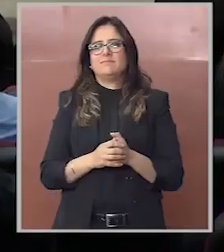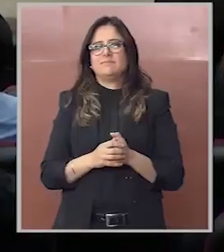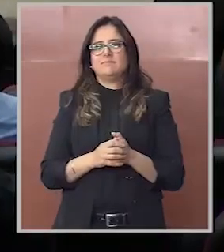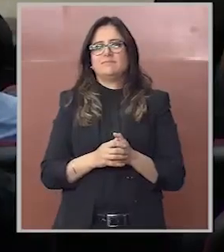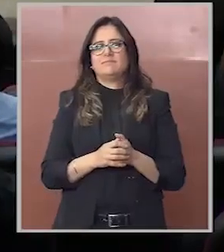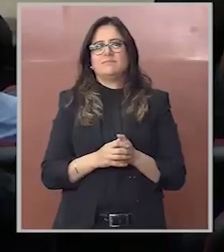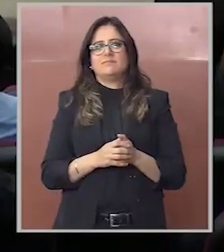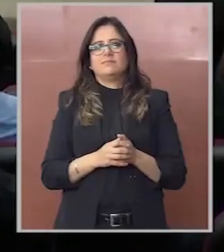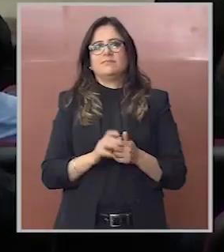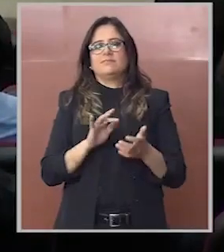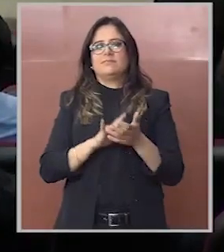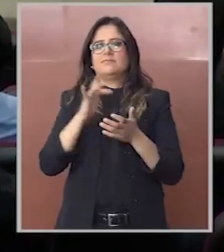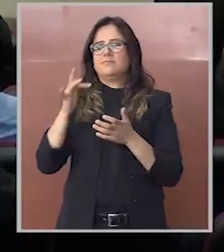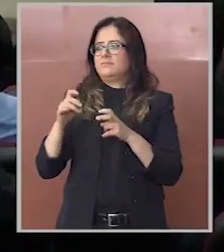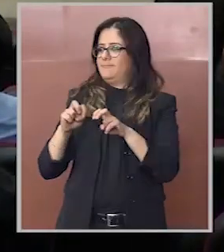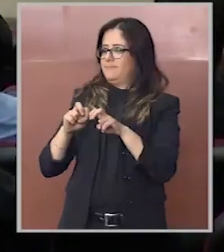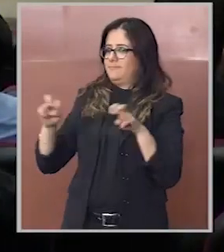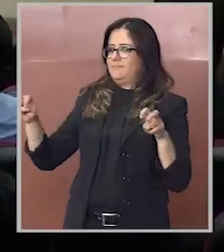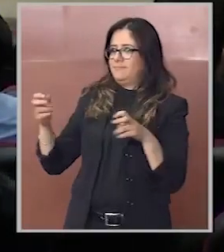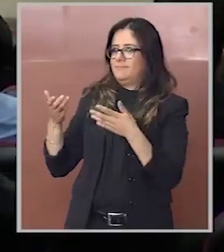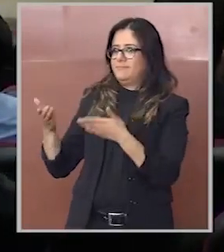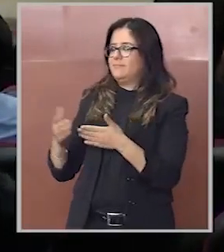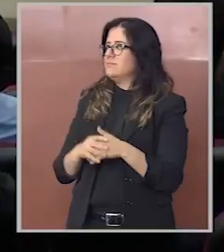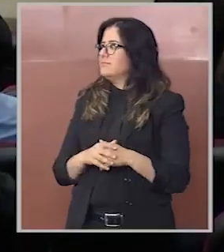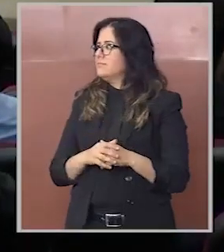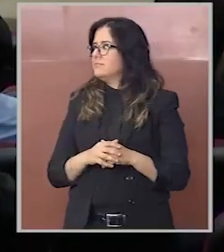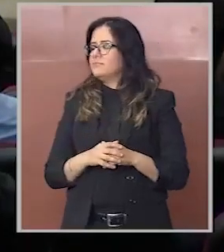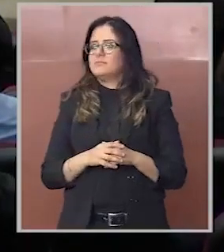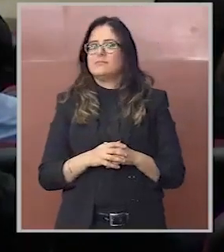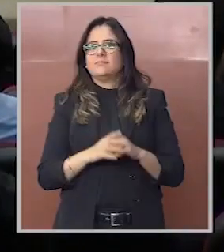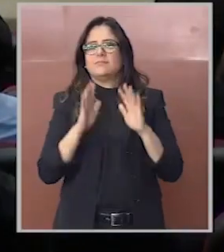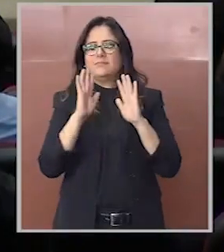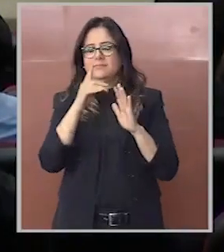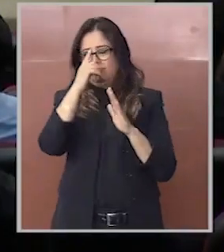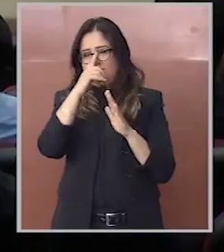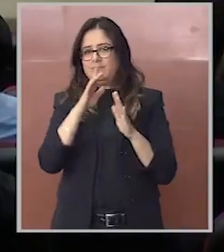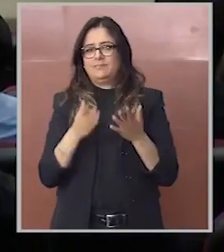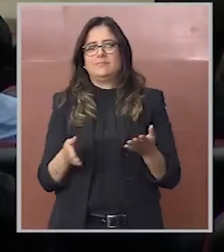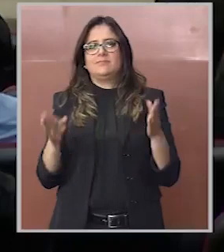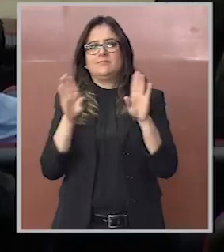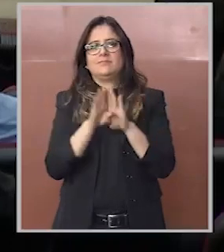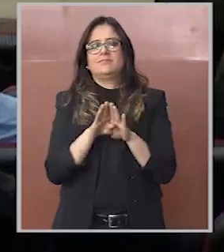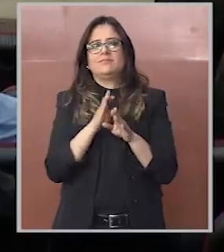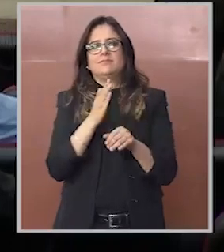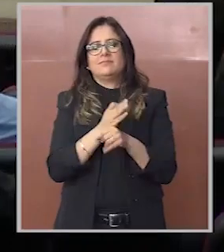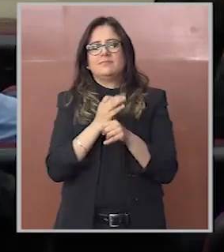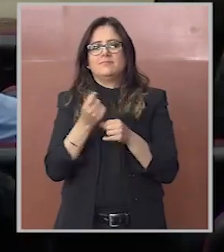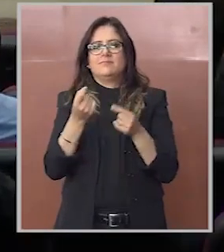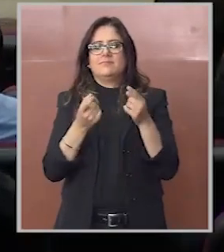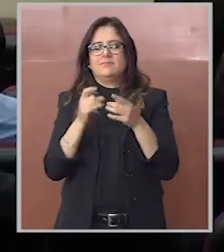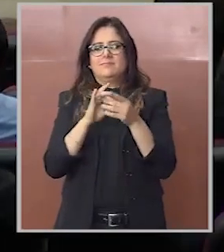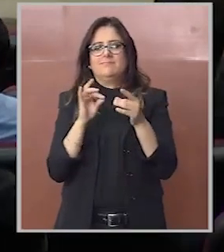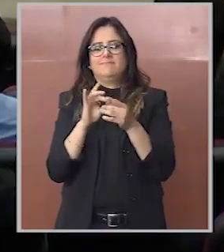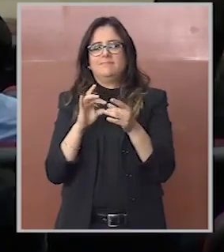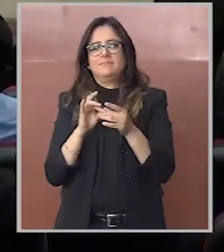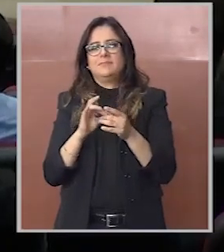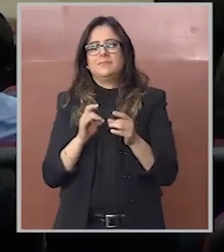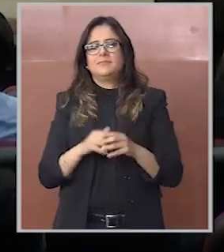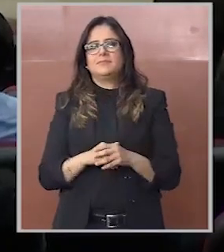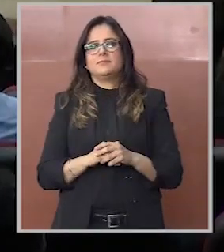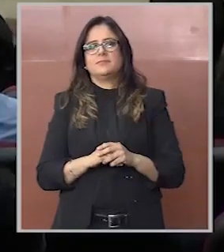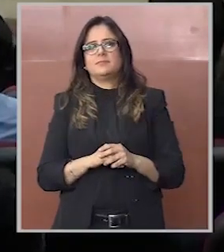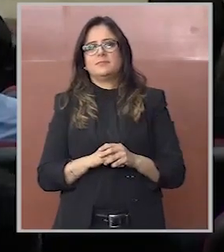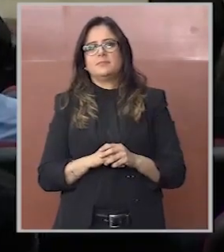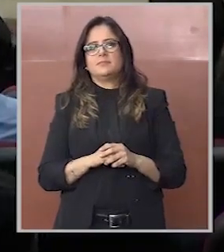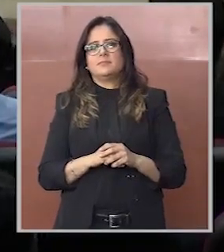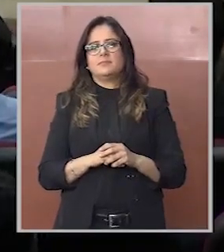para cerrar ya con algunas reflexiones las narrativas construyen los mundos que habitamos no las